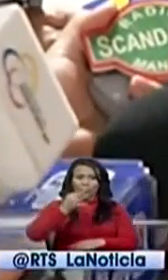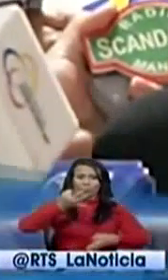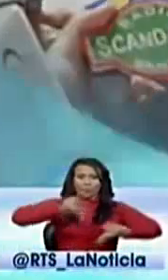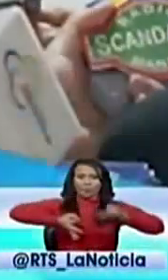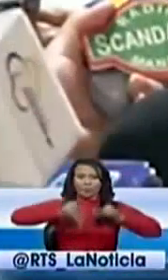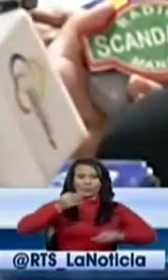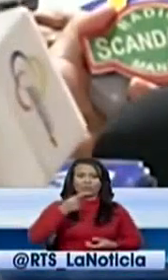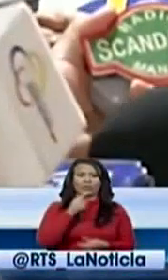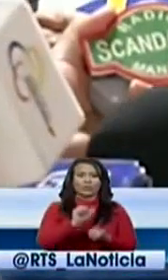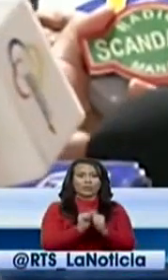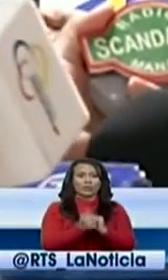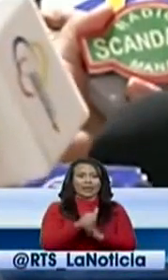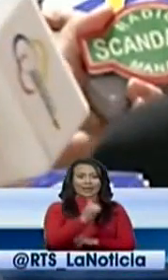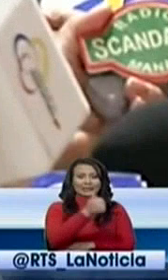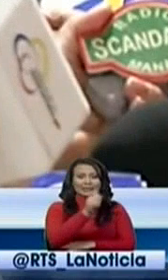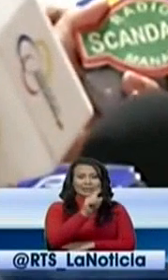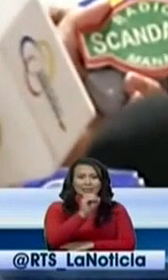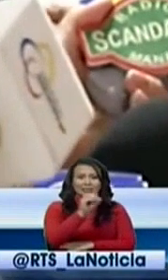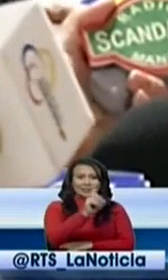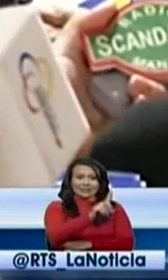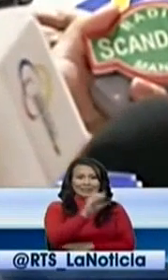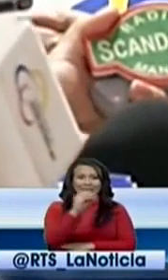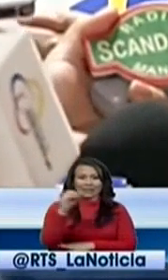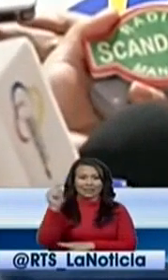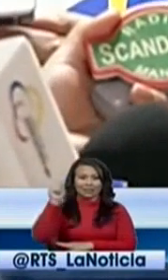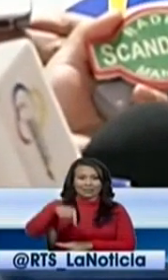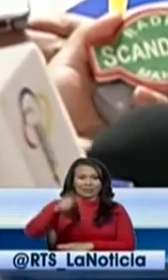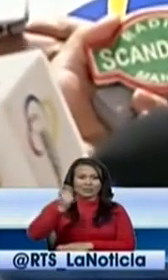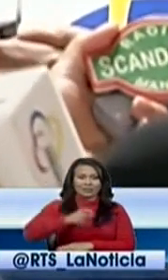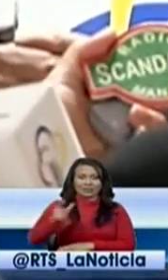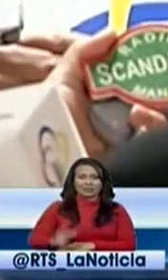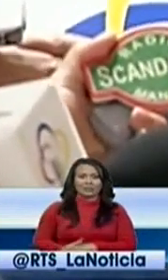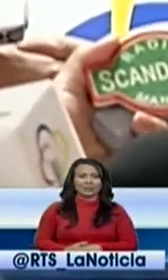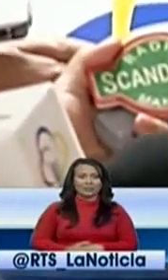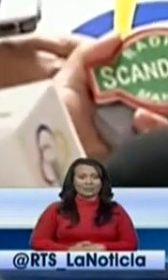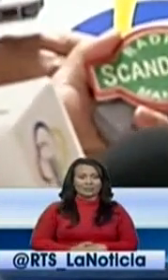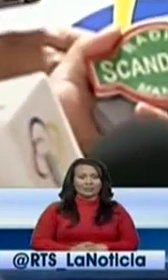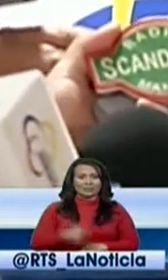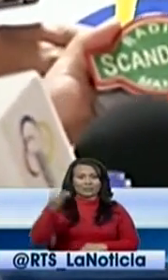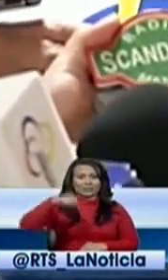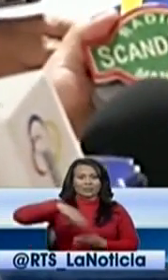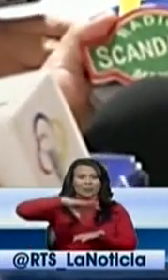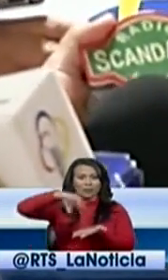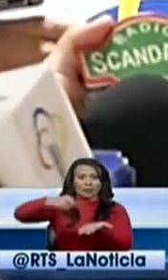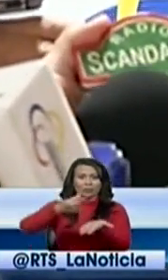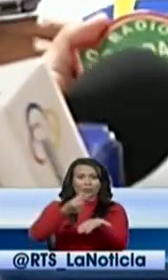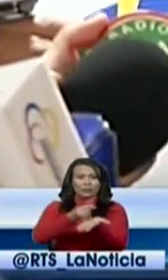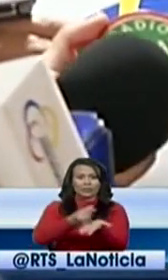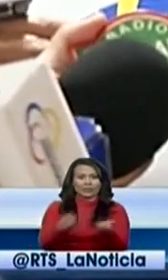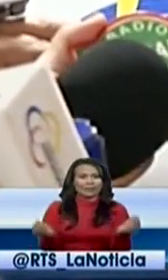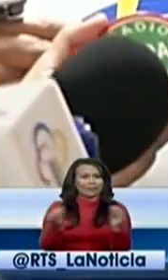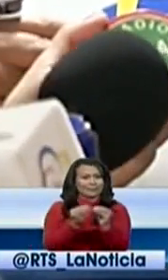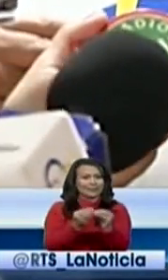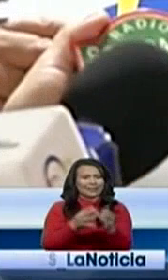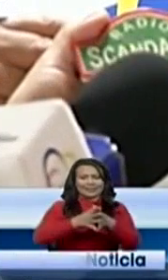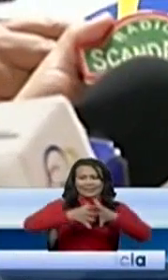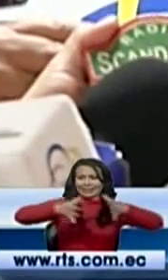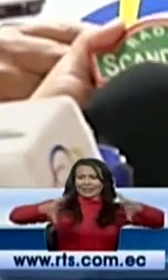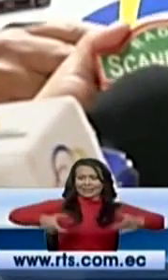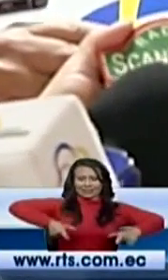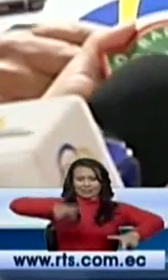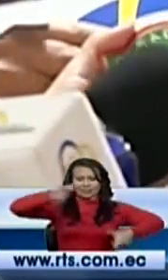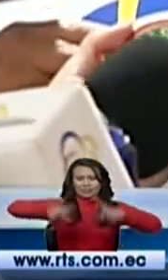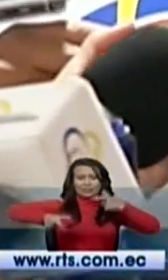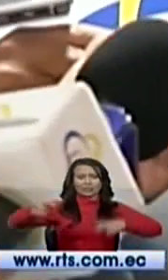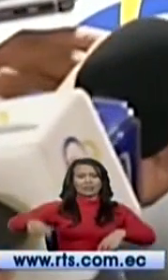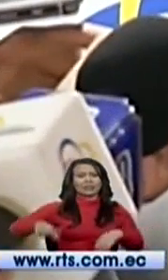El de Guayas es de 12.5 jueces por cada 100.000 habitantes. Guayas es la provincia más poblada del país y que representa